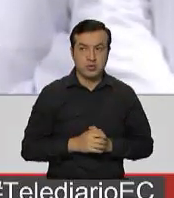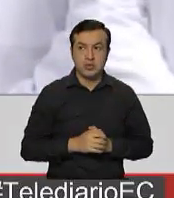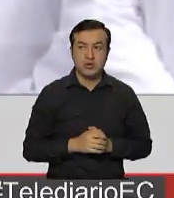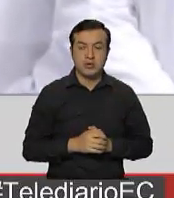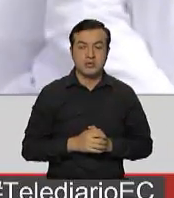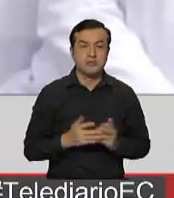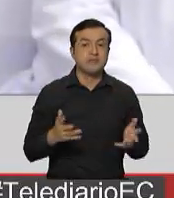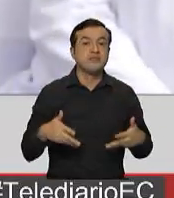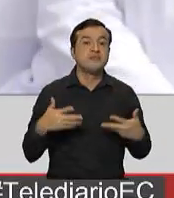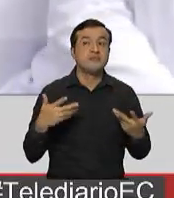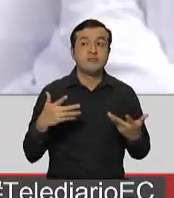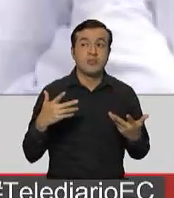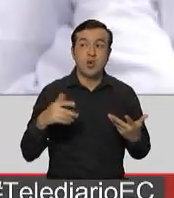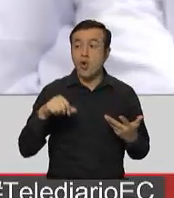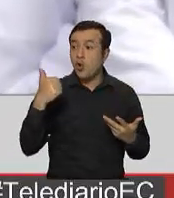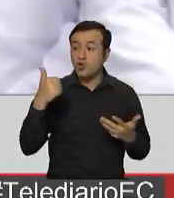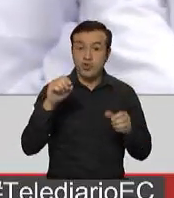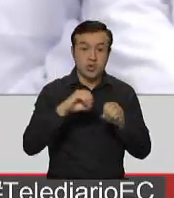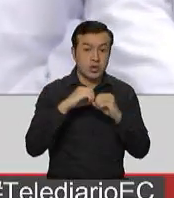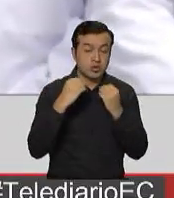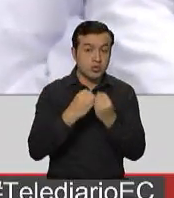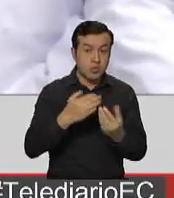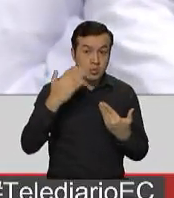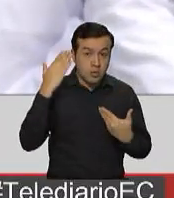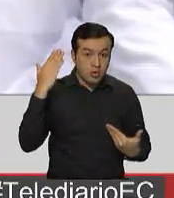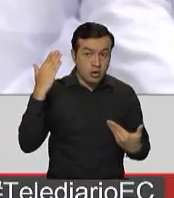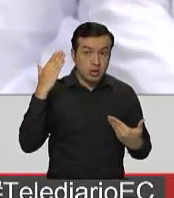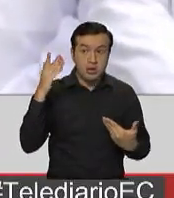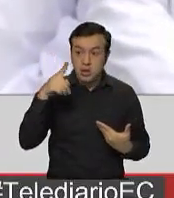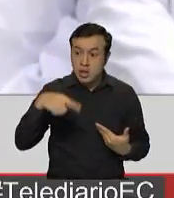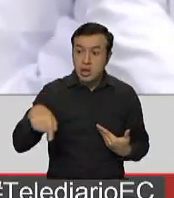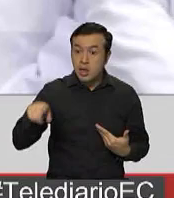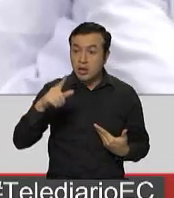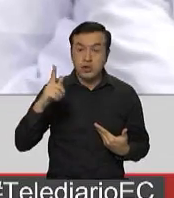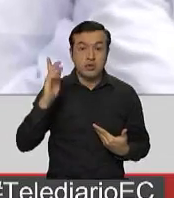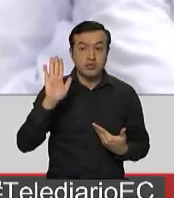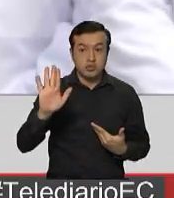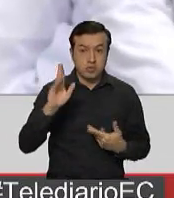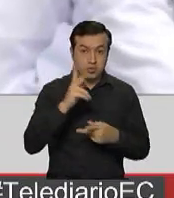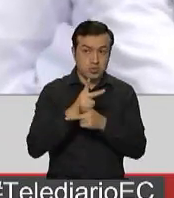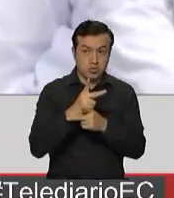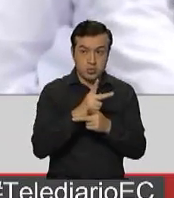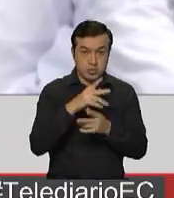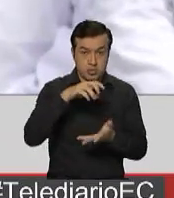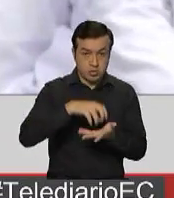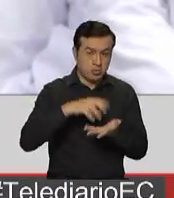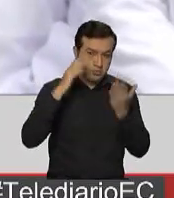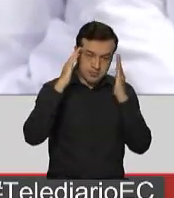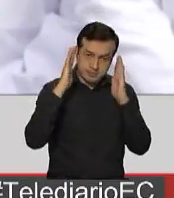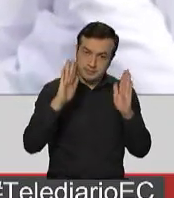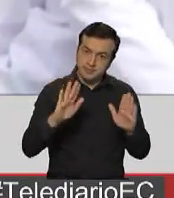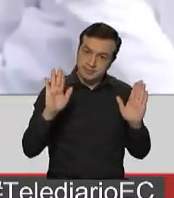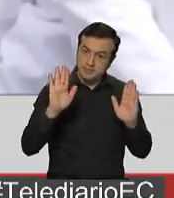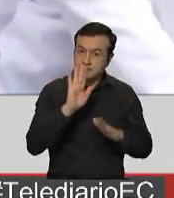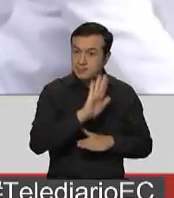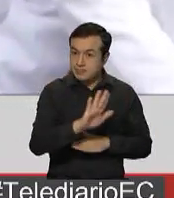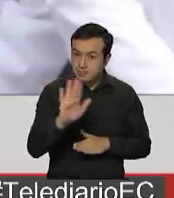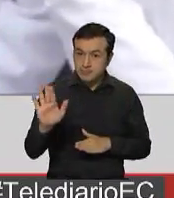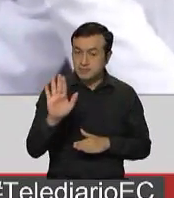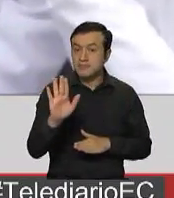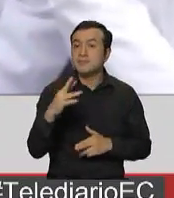responder por los demás partidos políticos que conforman el Consejo Provincial. A ellos habrá